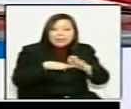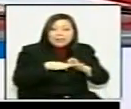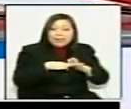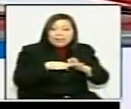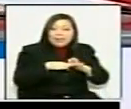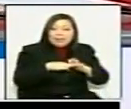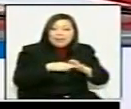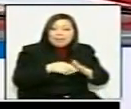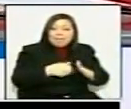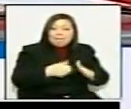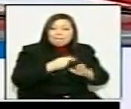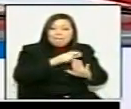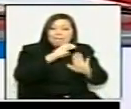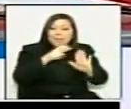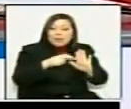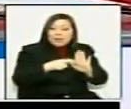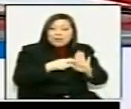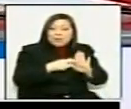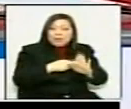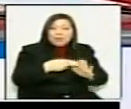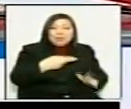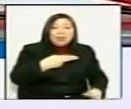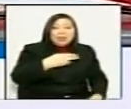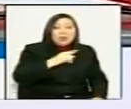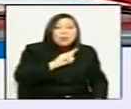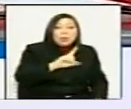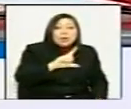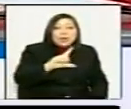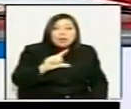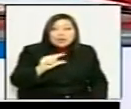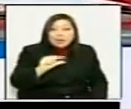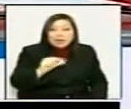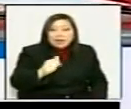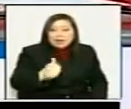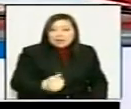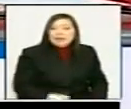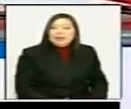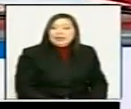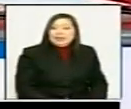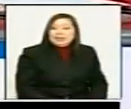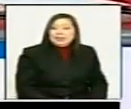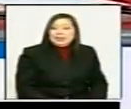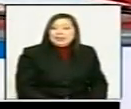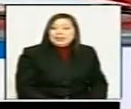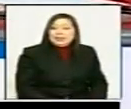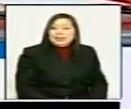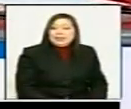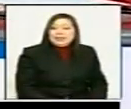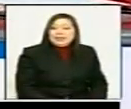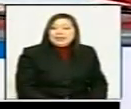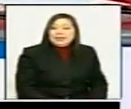del propio proyecto Guayaga, que tiene su propia estructura.